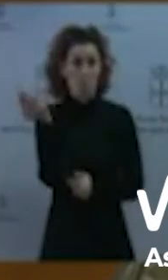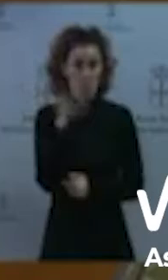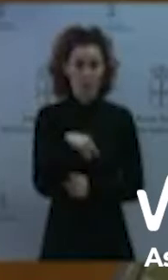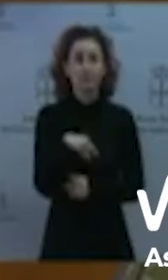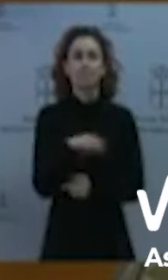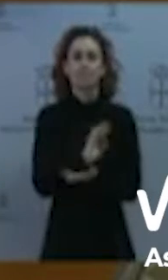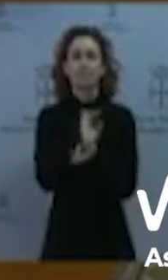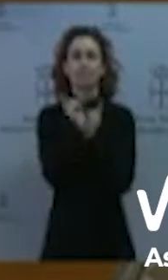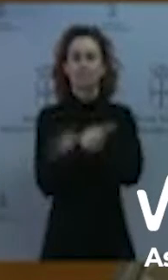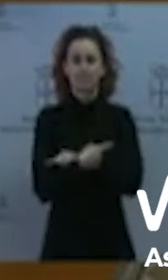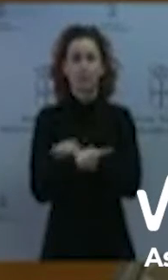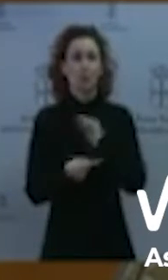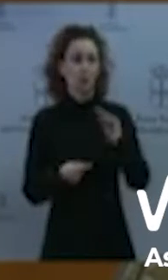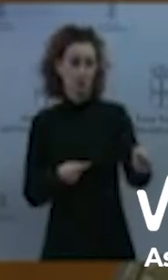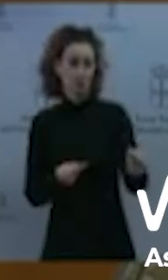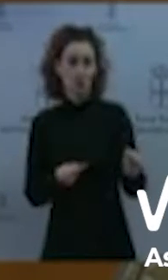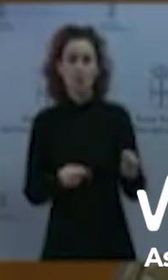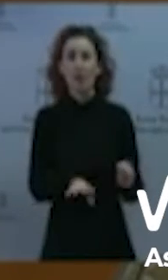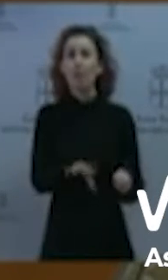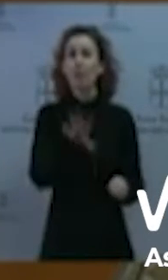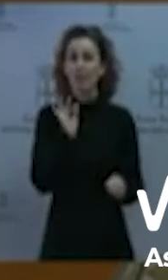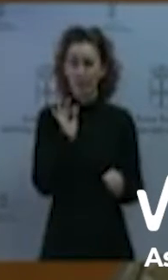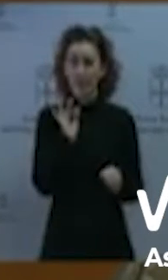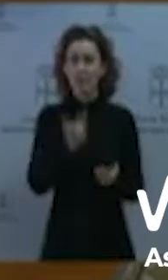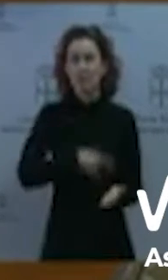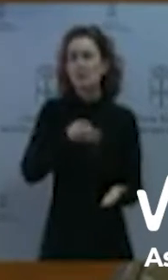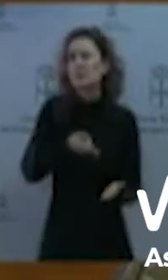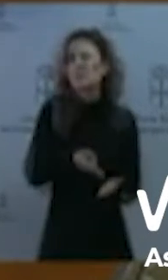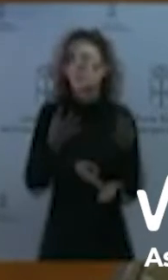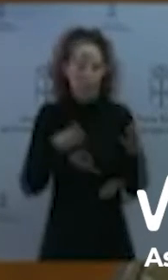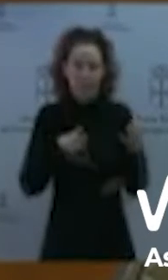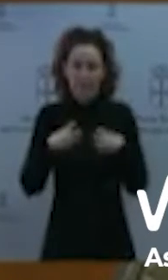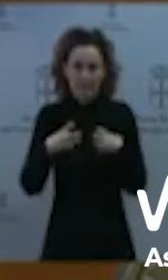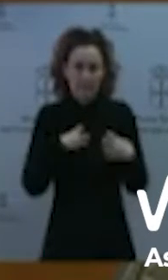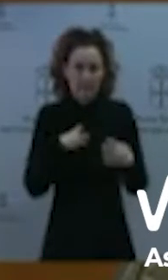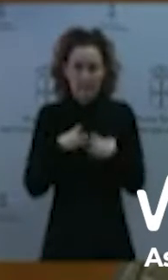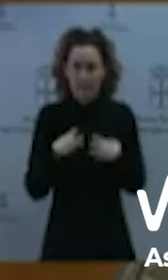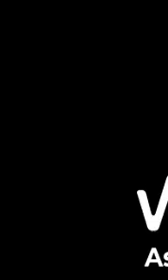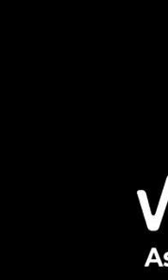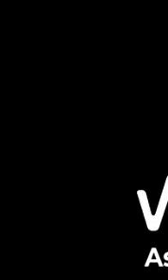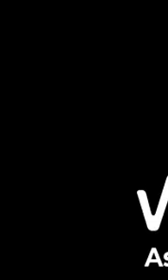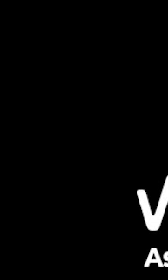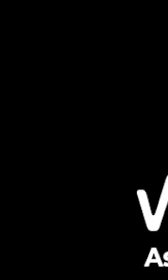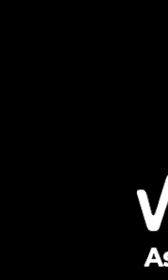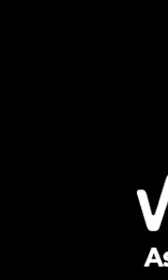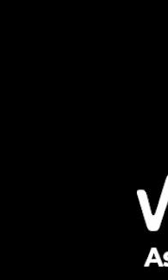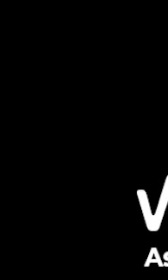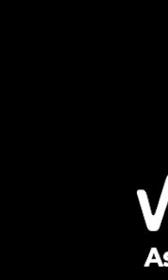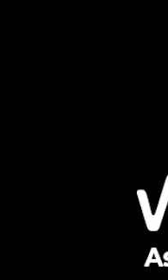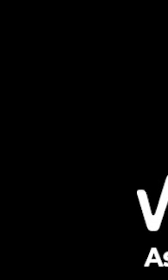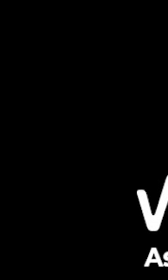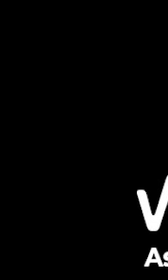sistema autonómico basado en el egoísmo y que creemos que está perjudicando enormemente a los ganaderos asturianos.